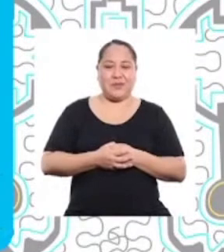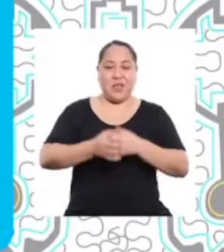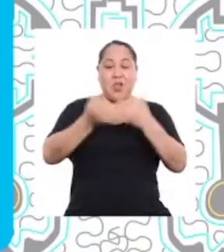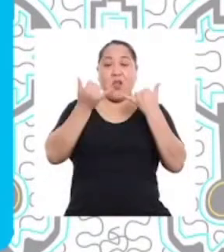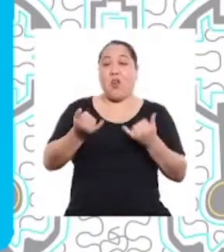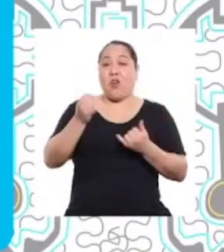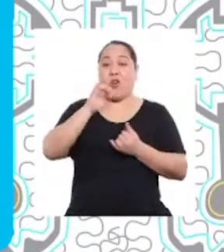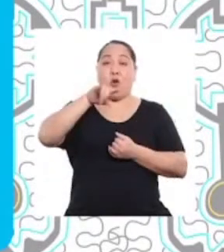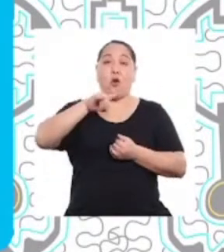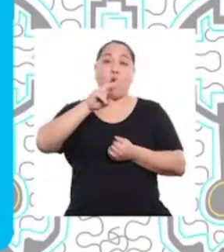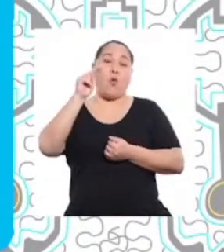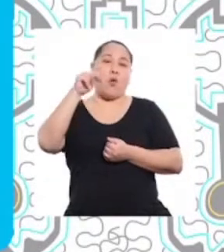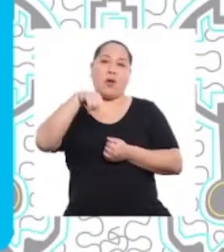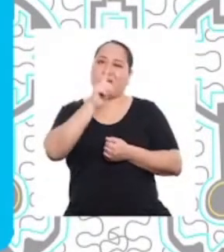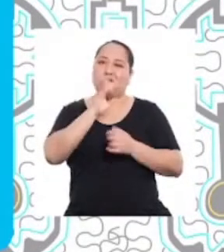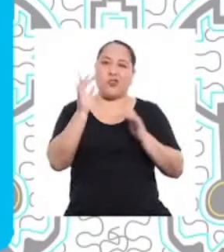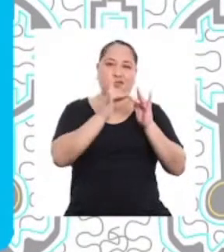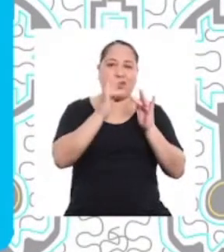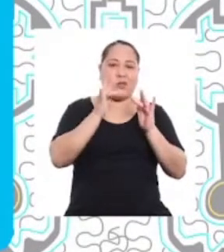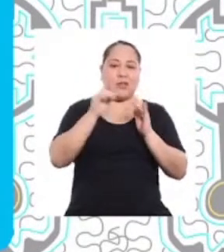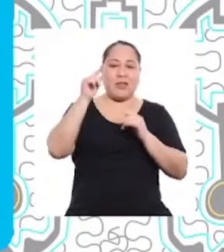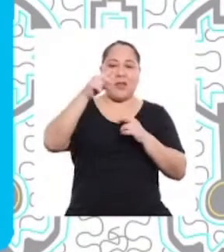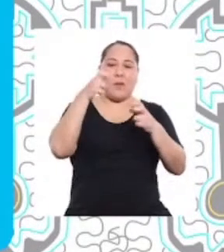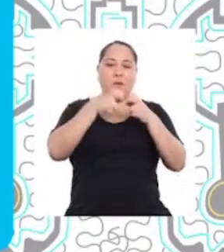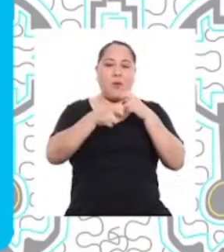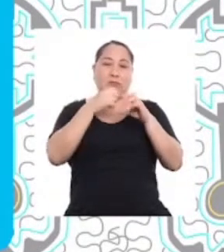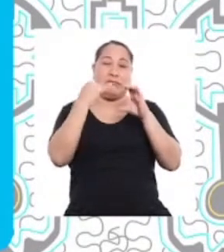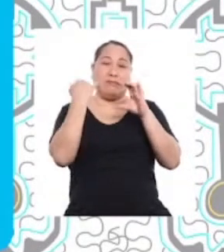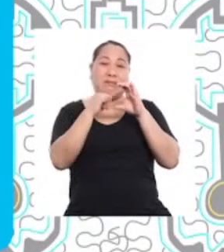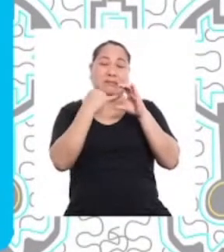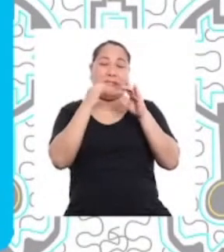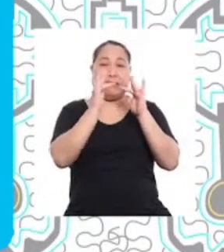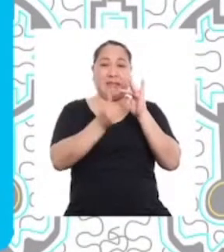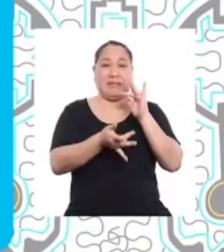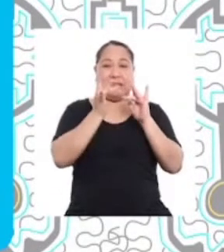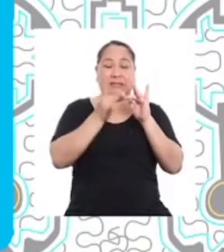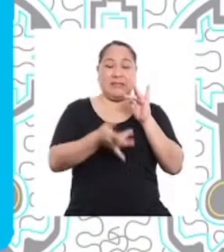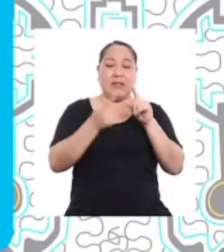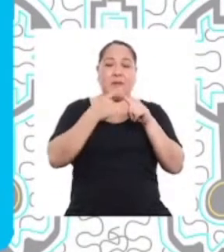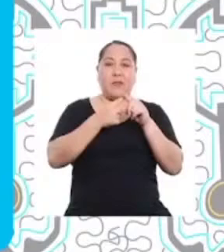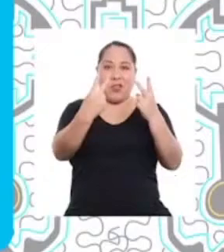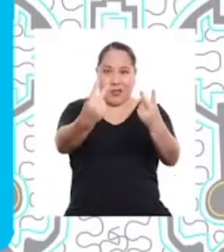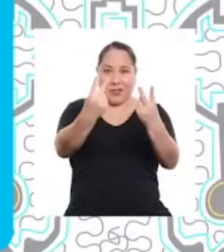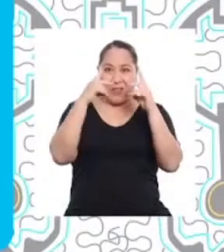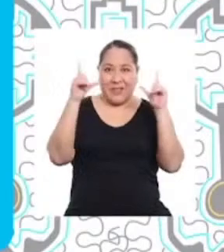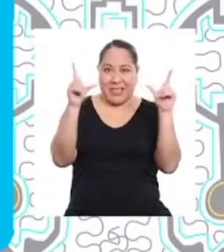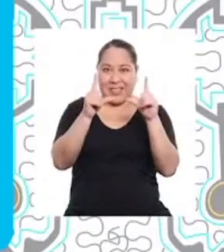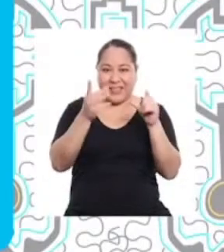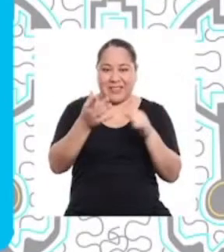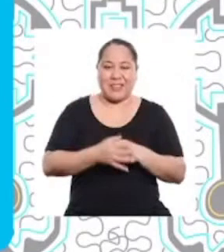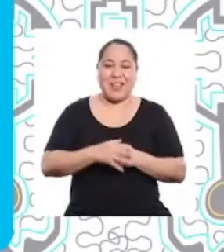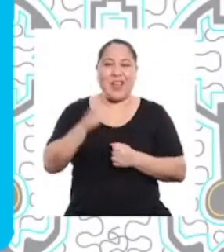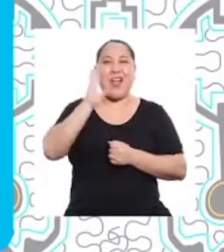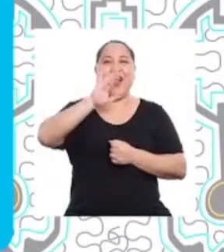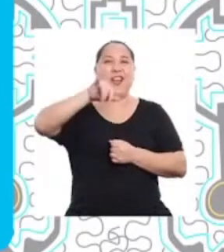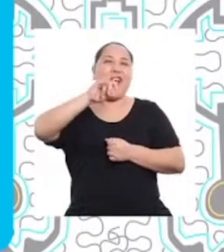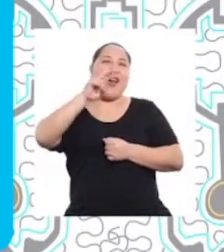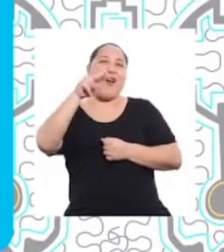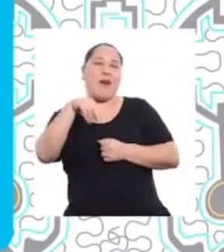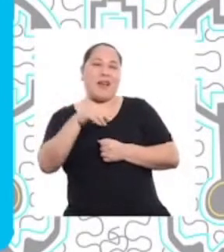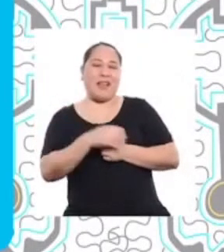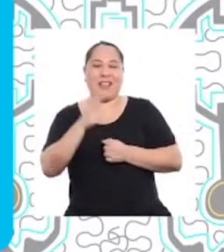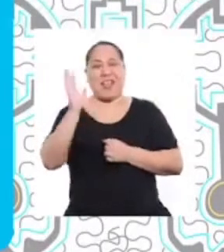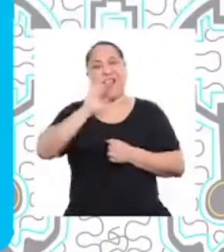día de hoy, Juan no se conectará porque tiene problemas con el internet, pero nos está viendo por televisión. ¡Hola,